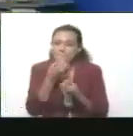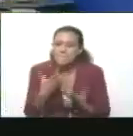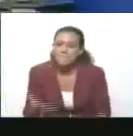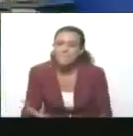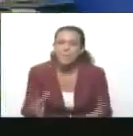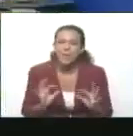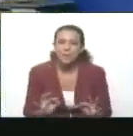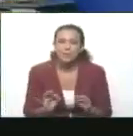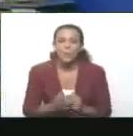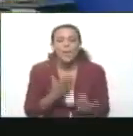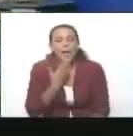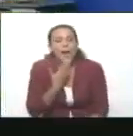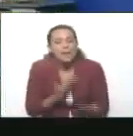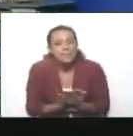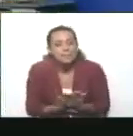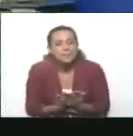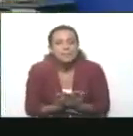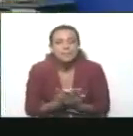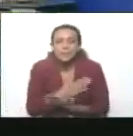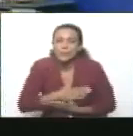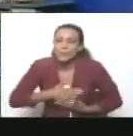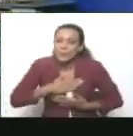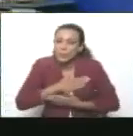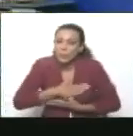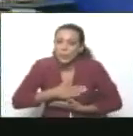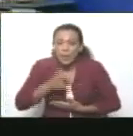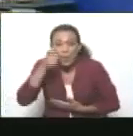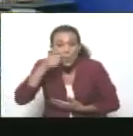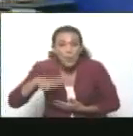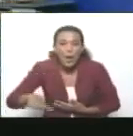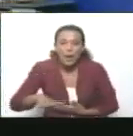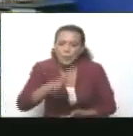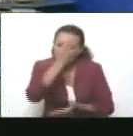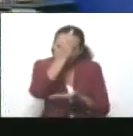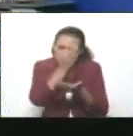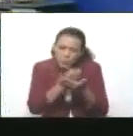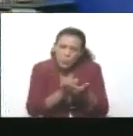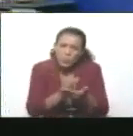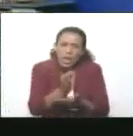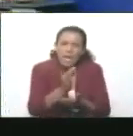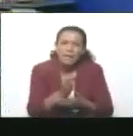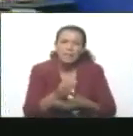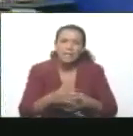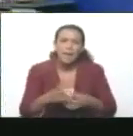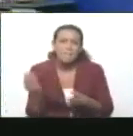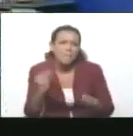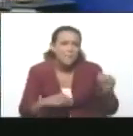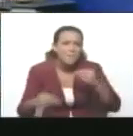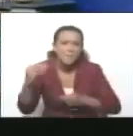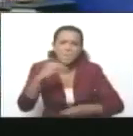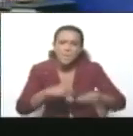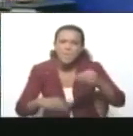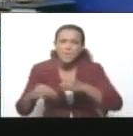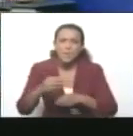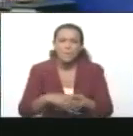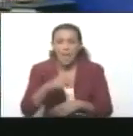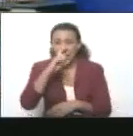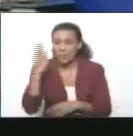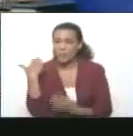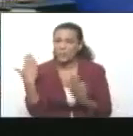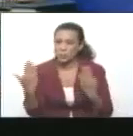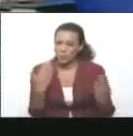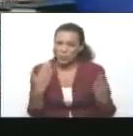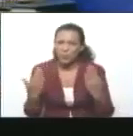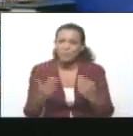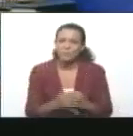muy agradecido, y también el pueblo creyente con esa obra extraordinaria que se llevó a cabo el año pasado, como